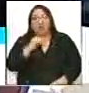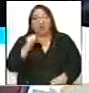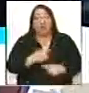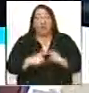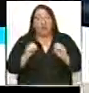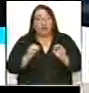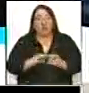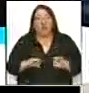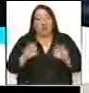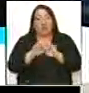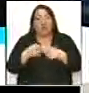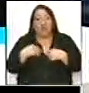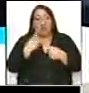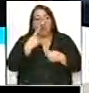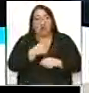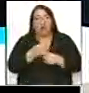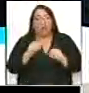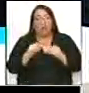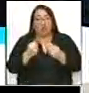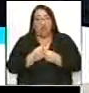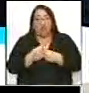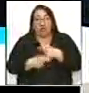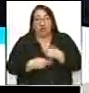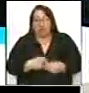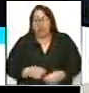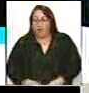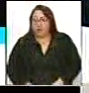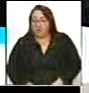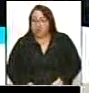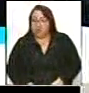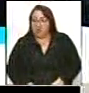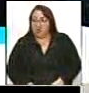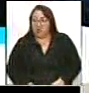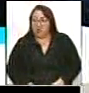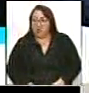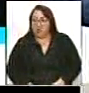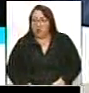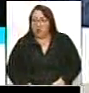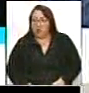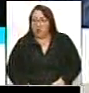importante contar con ellos, ¿por qué? Porque los partidos nacionales, desgraciadamente,